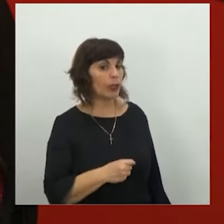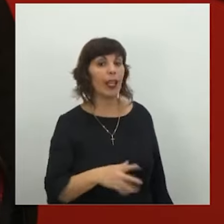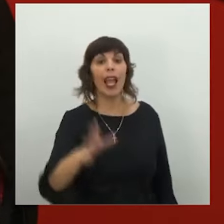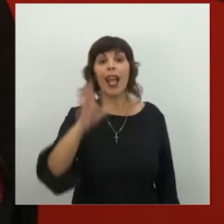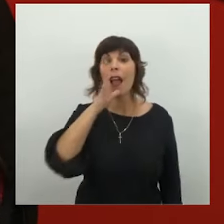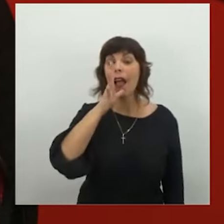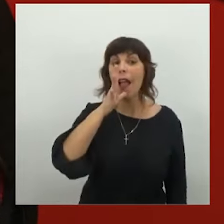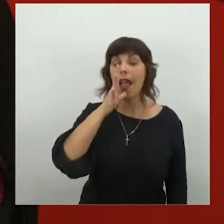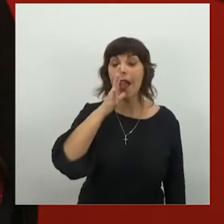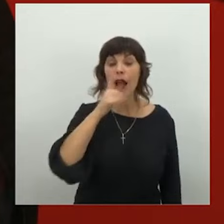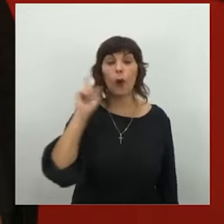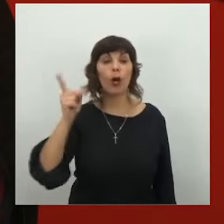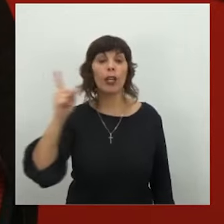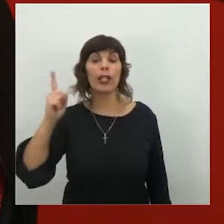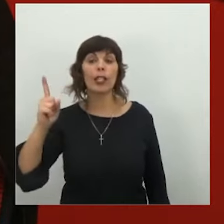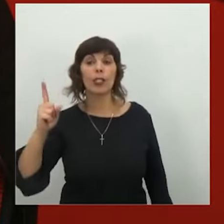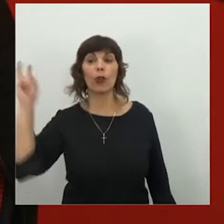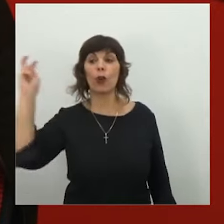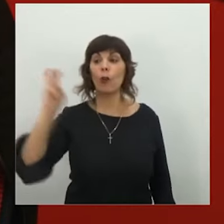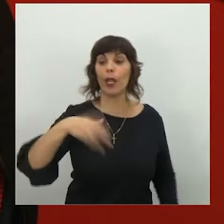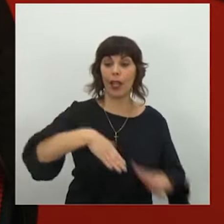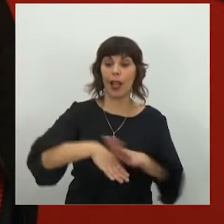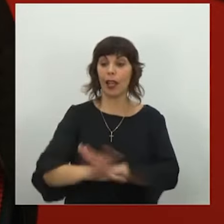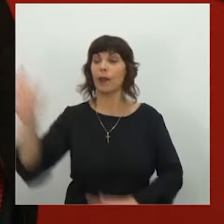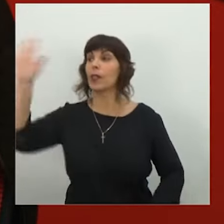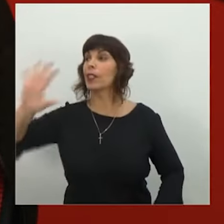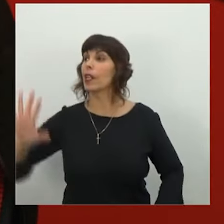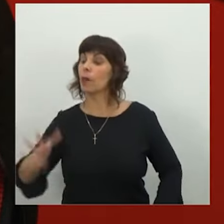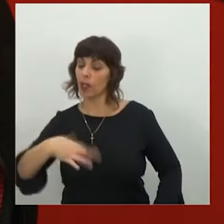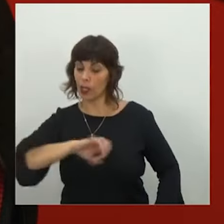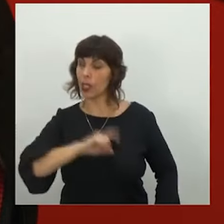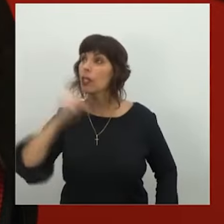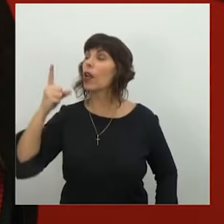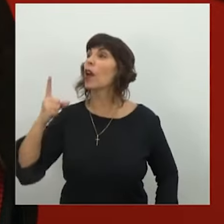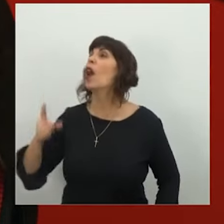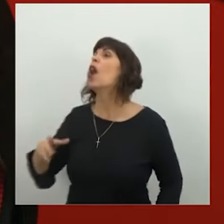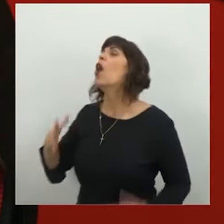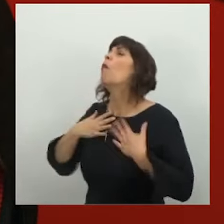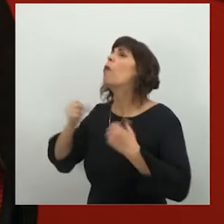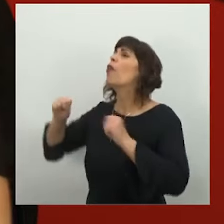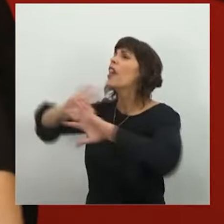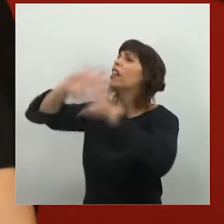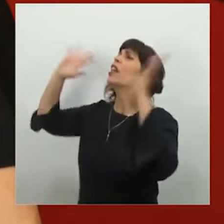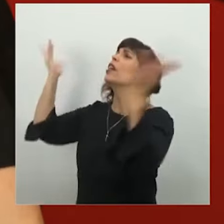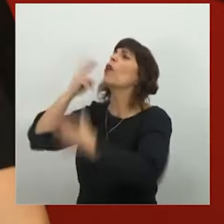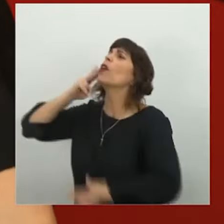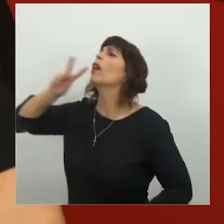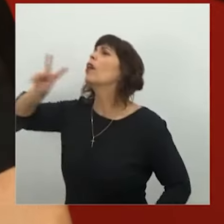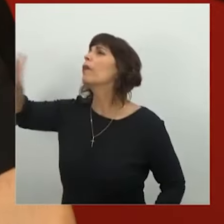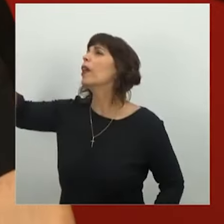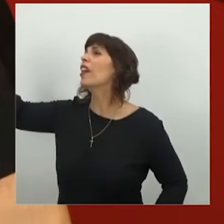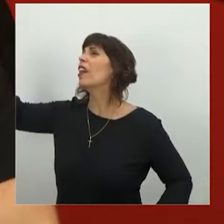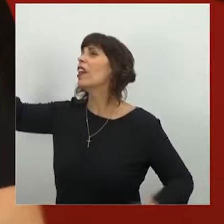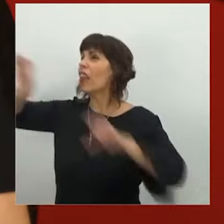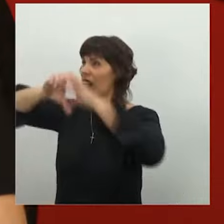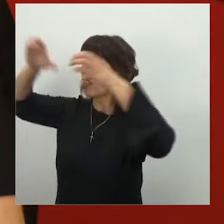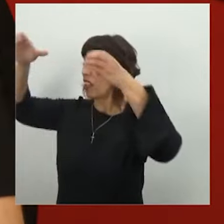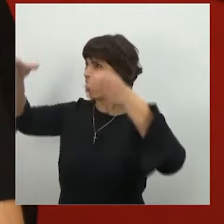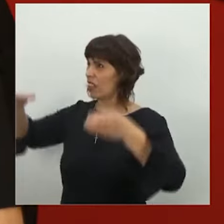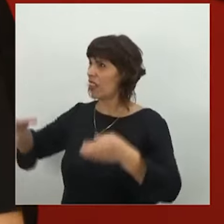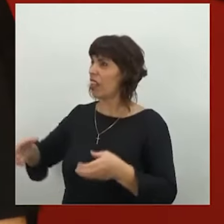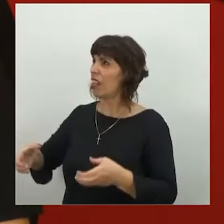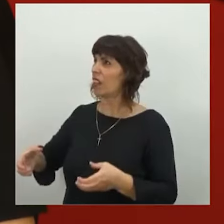Señor. Para ver tu poder y tu gloria. Y dice, así como he mirado en el santuario.